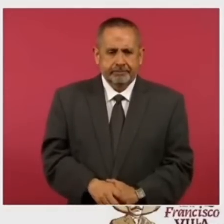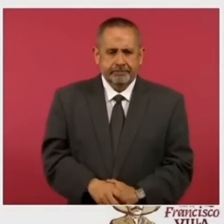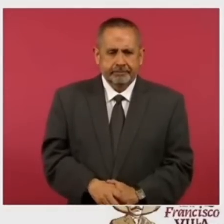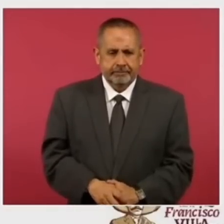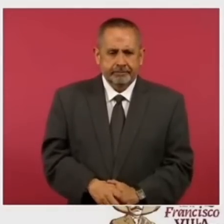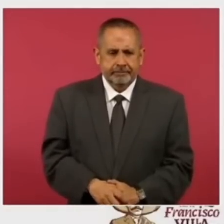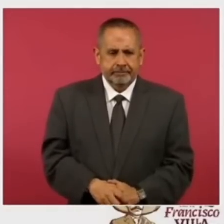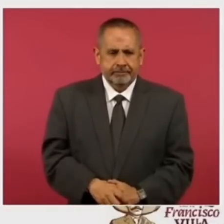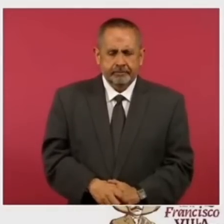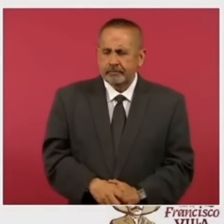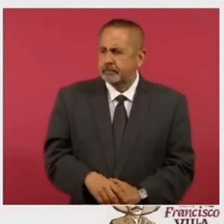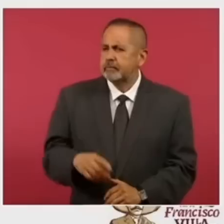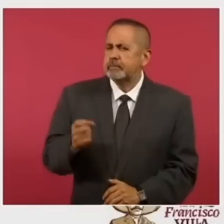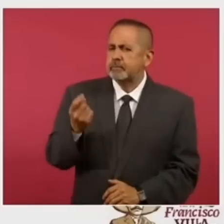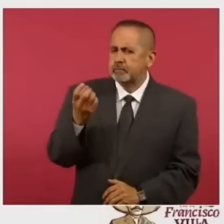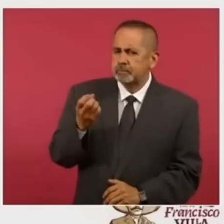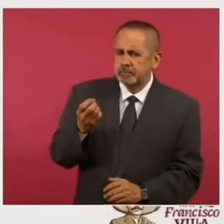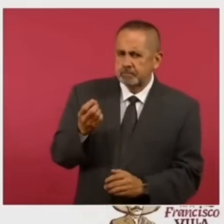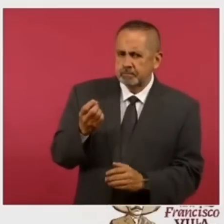Por población